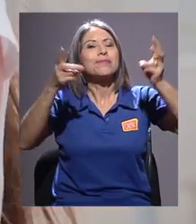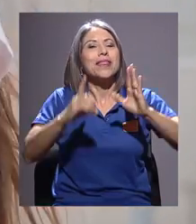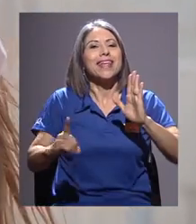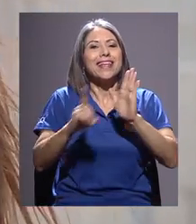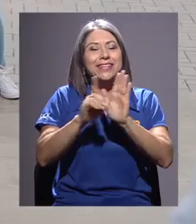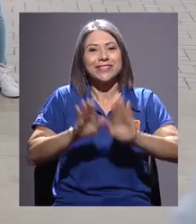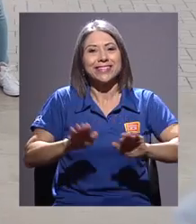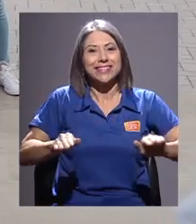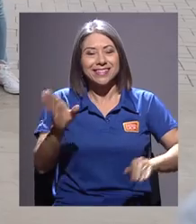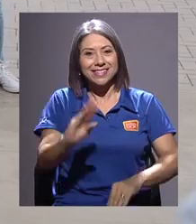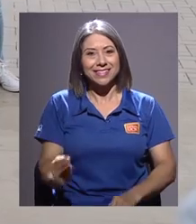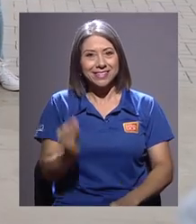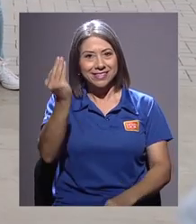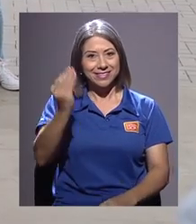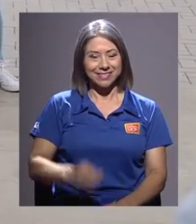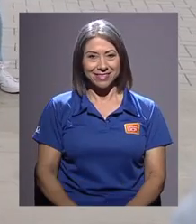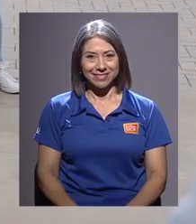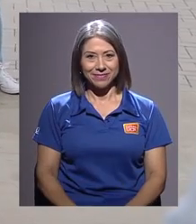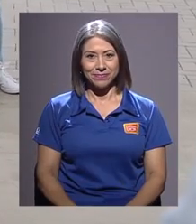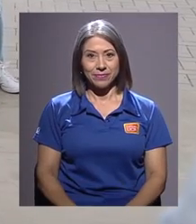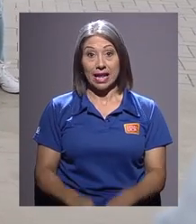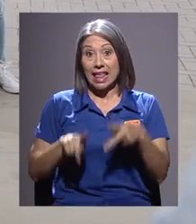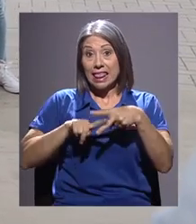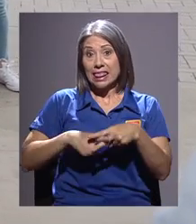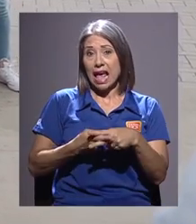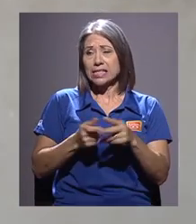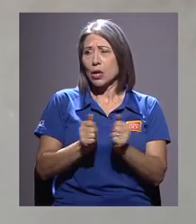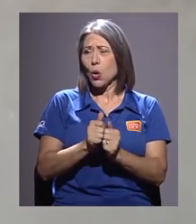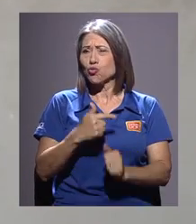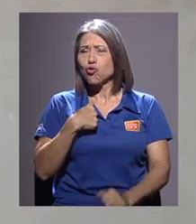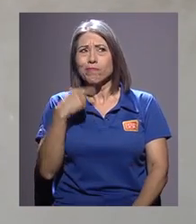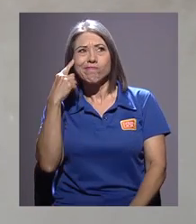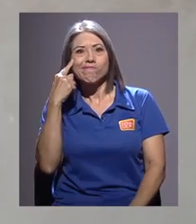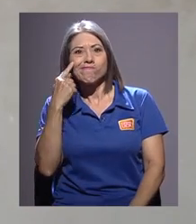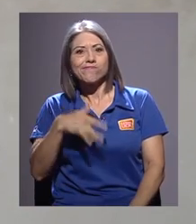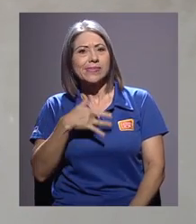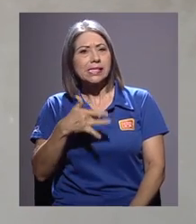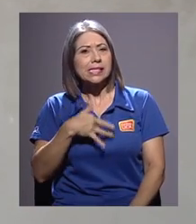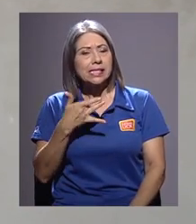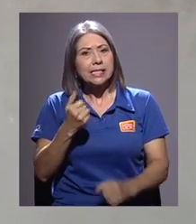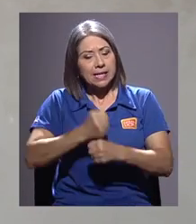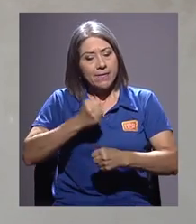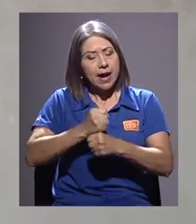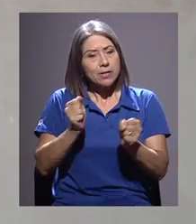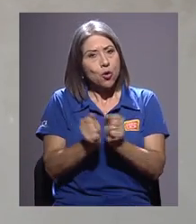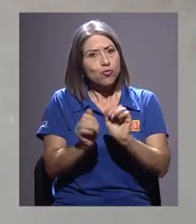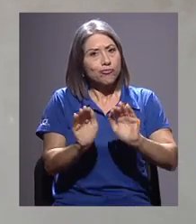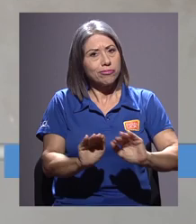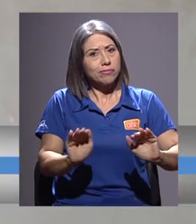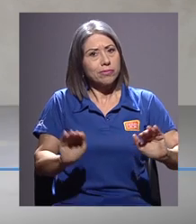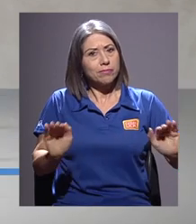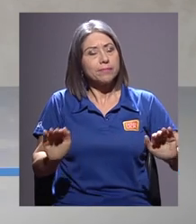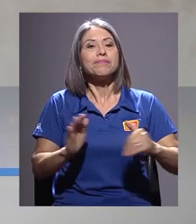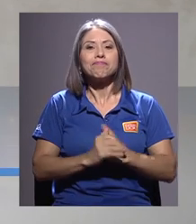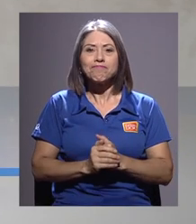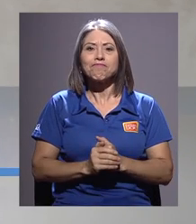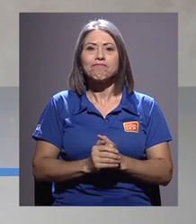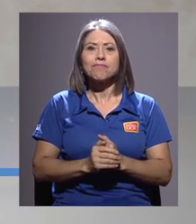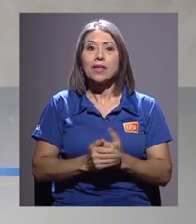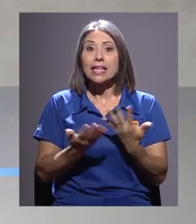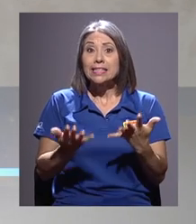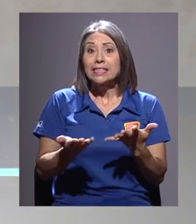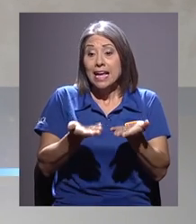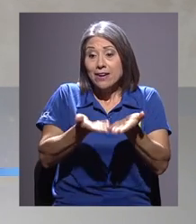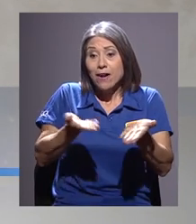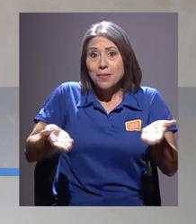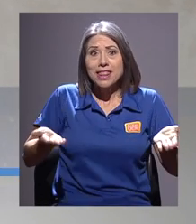niñez y la adolescencia. Nace de una inquietud mía por trabajar con la población infantil, aplicar un